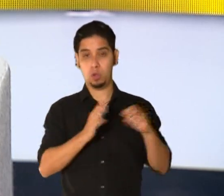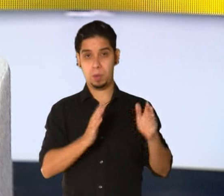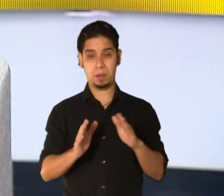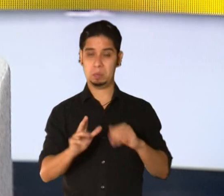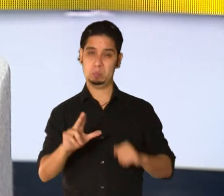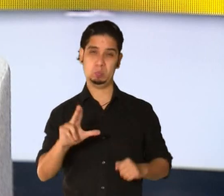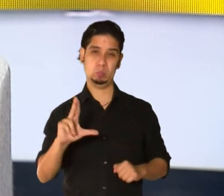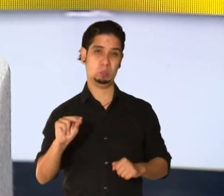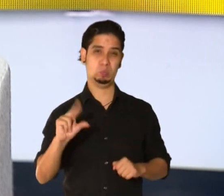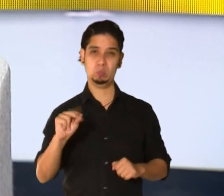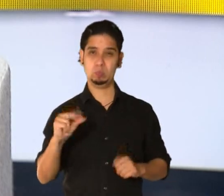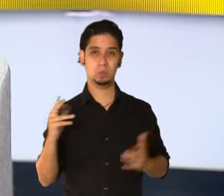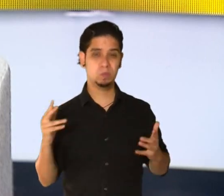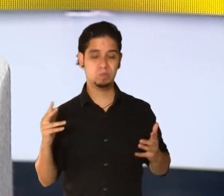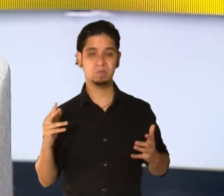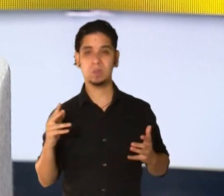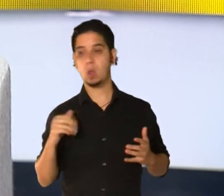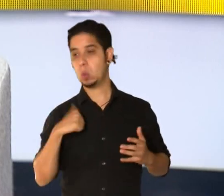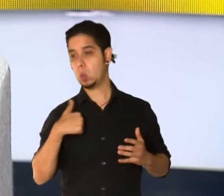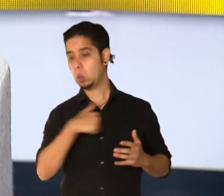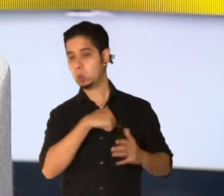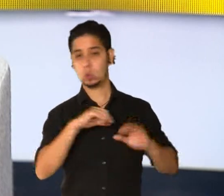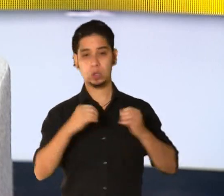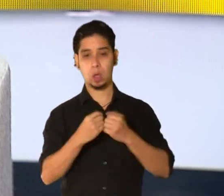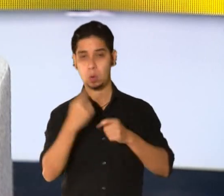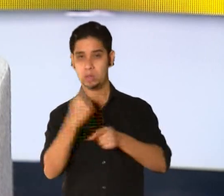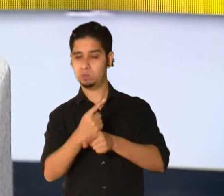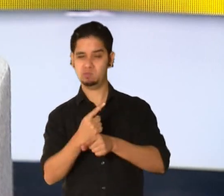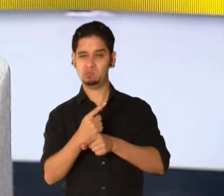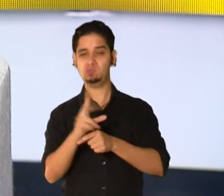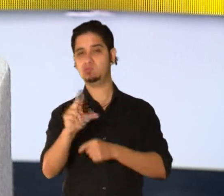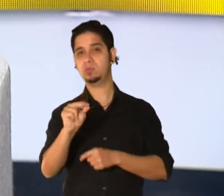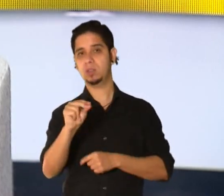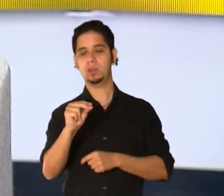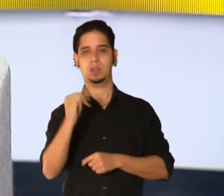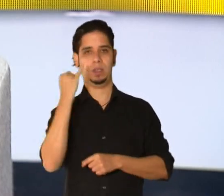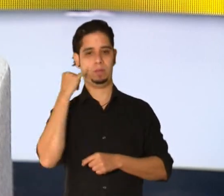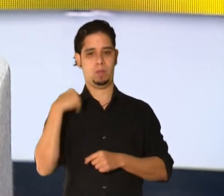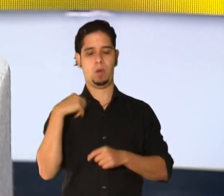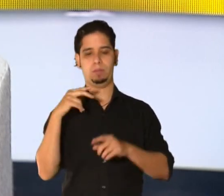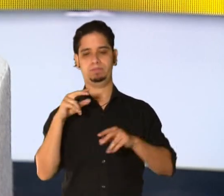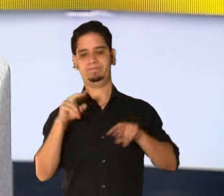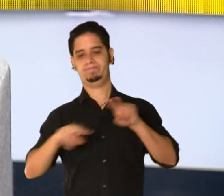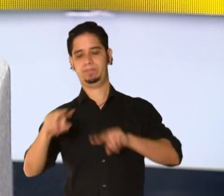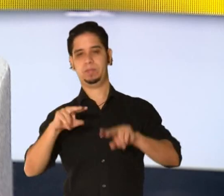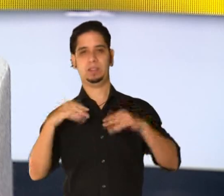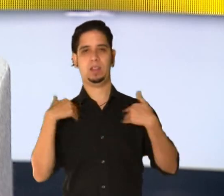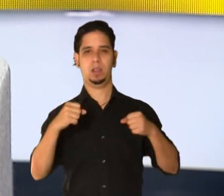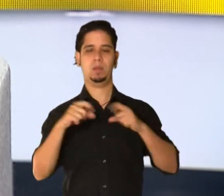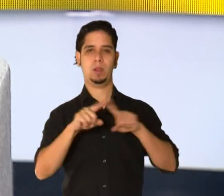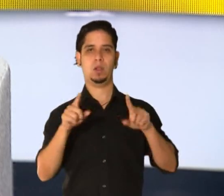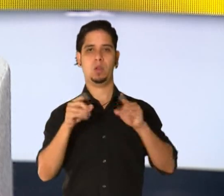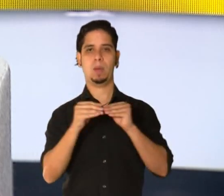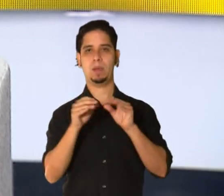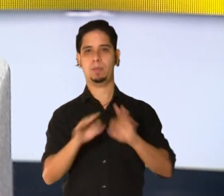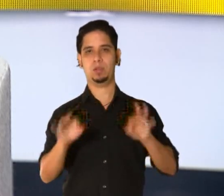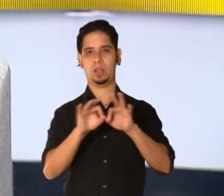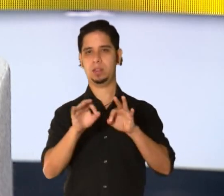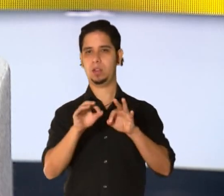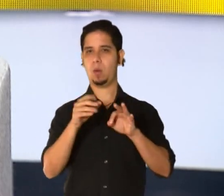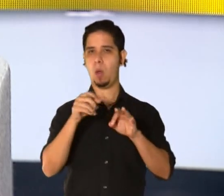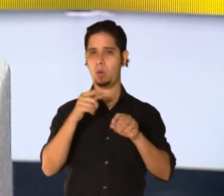preparados, no estábamos bien organizados desde un punto de vista de salubrista y creo que lo más prudente era hacer eso,